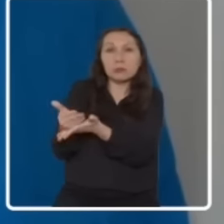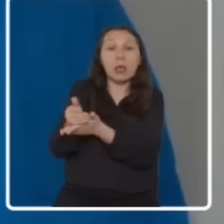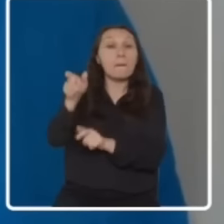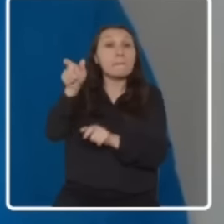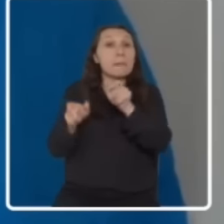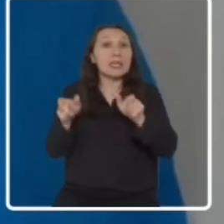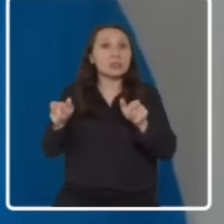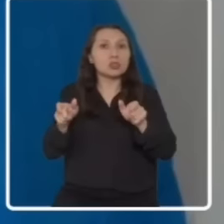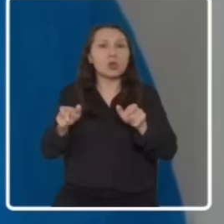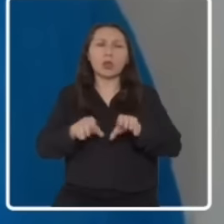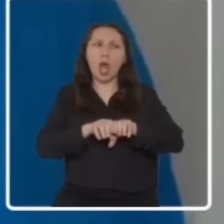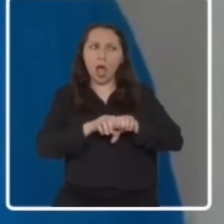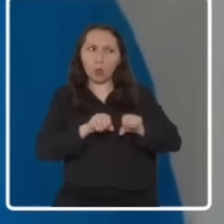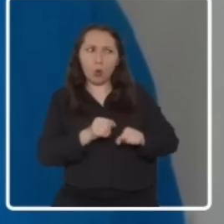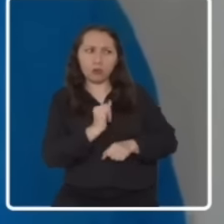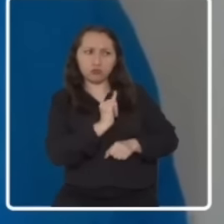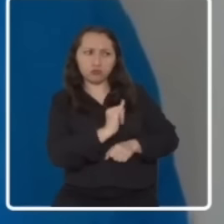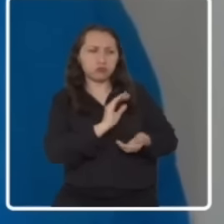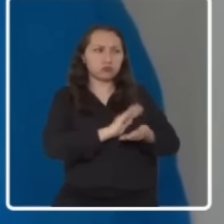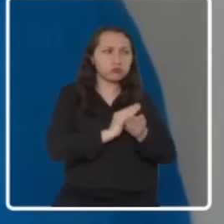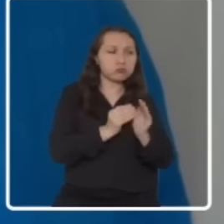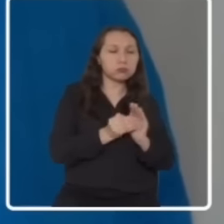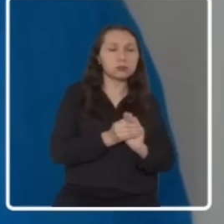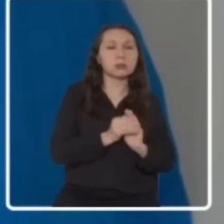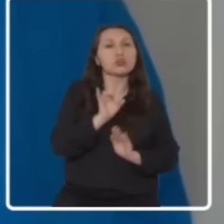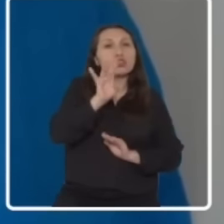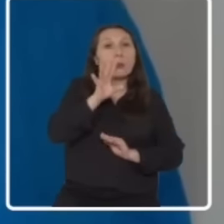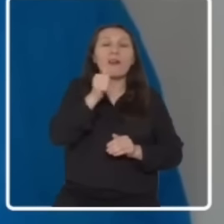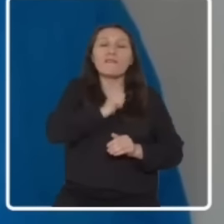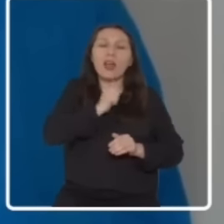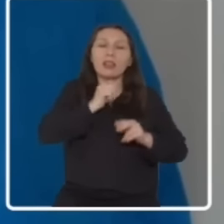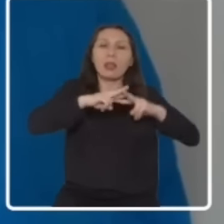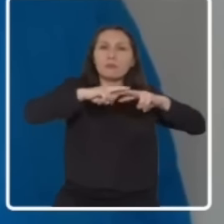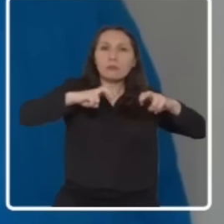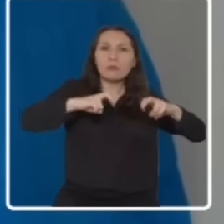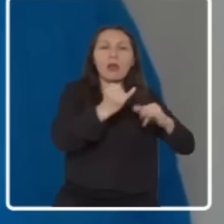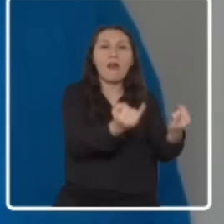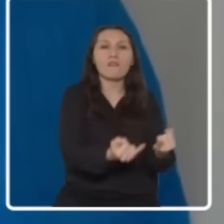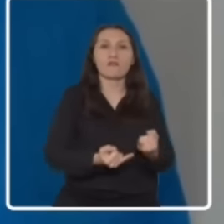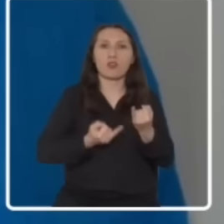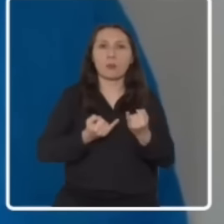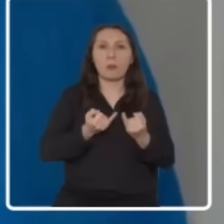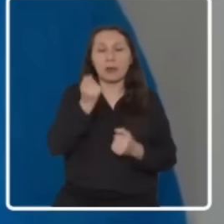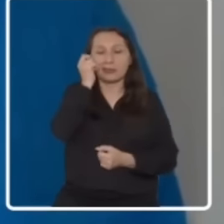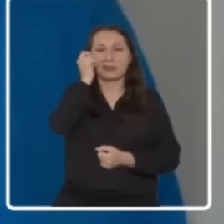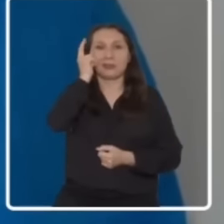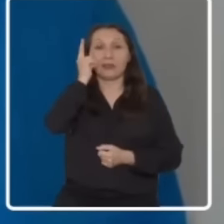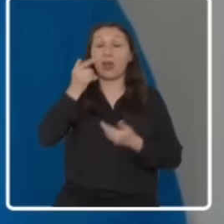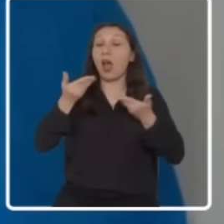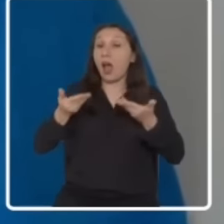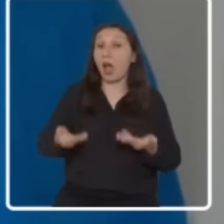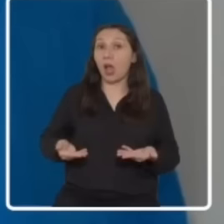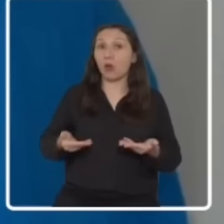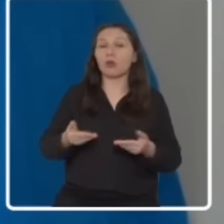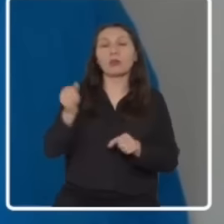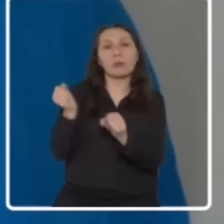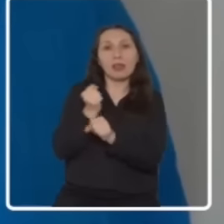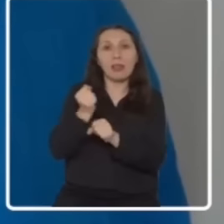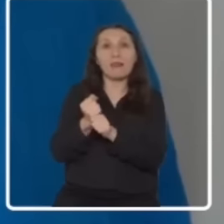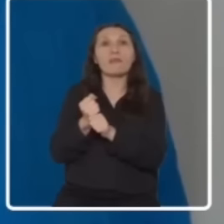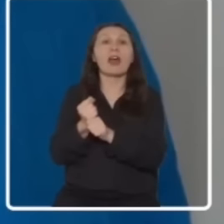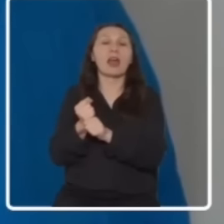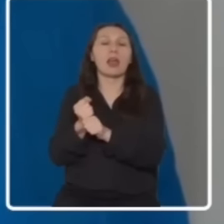hubo personas que se concertaron, es algo que solo la investigación nos va a poder decir. Por ahora, lo que hay es un trabajo